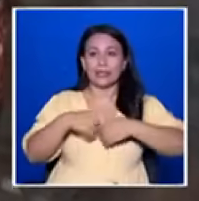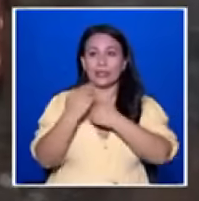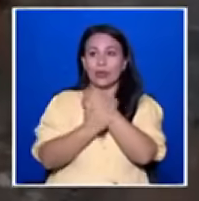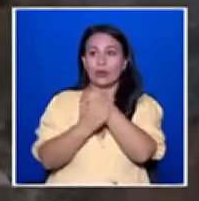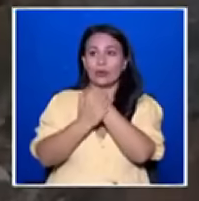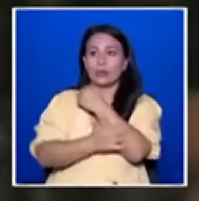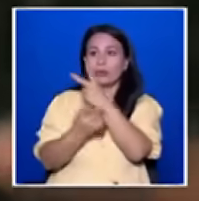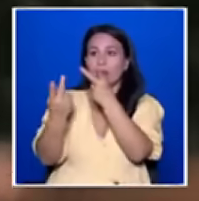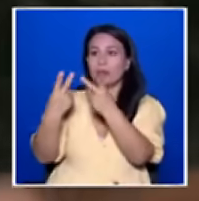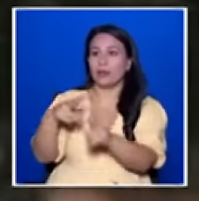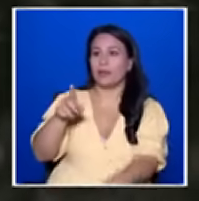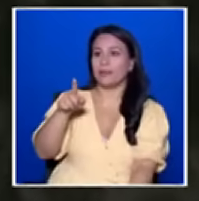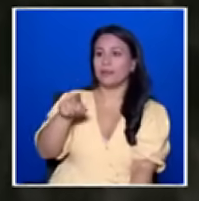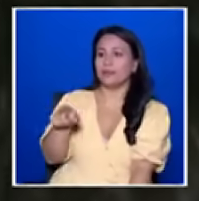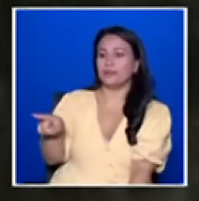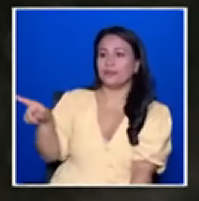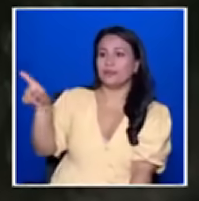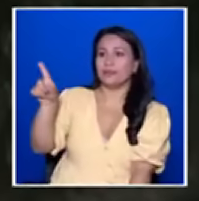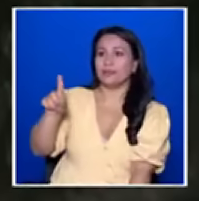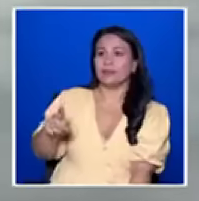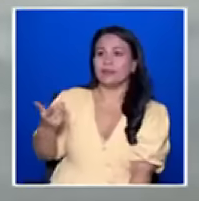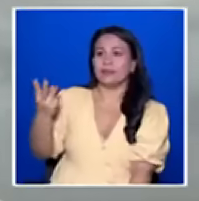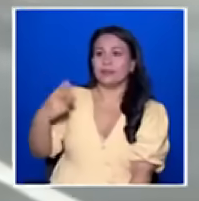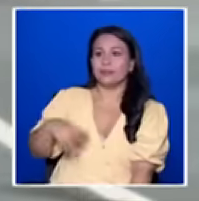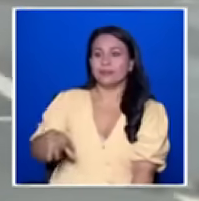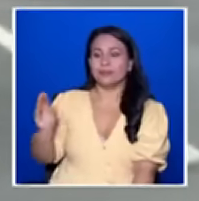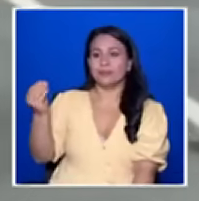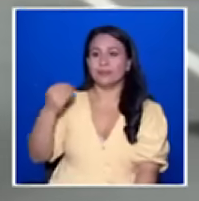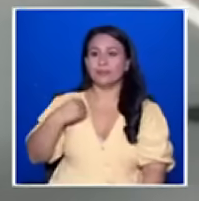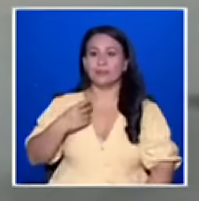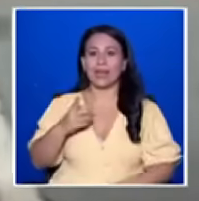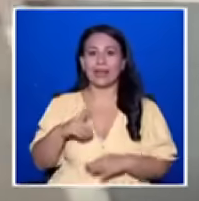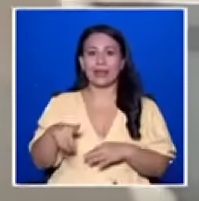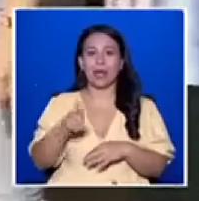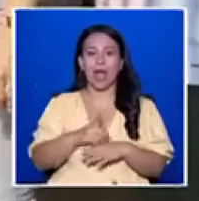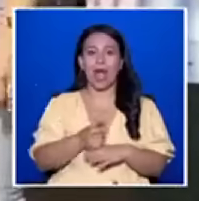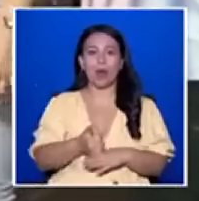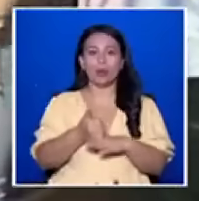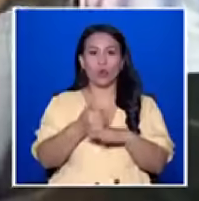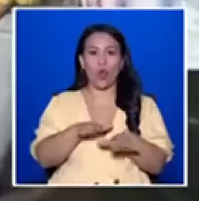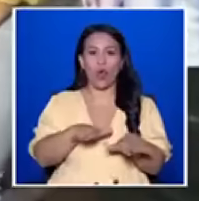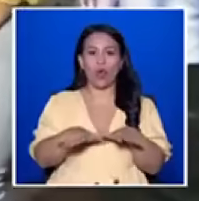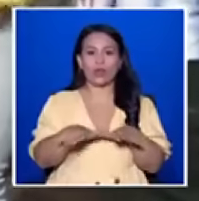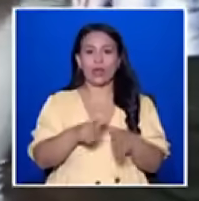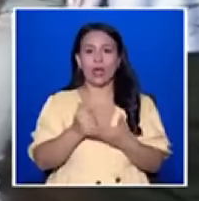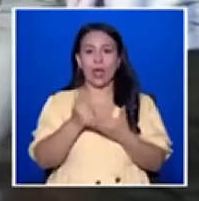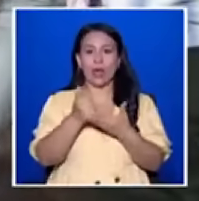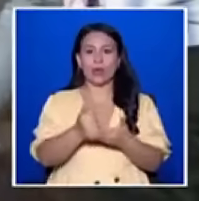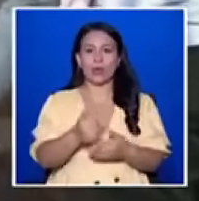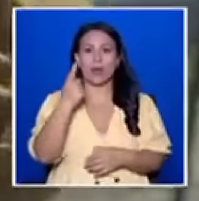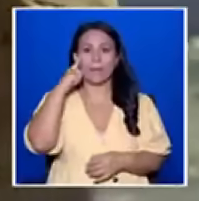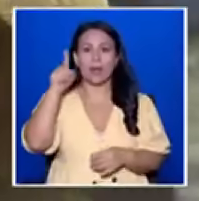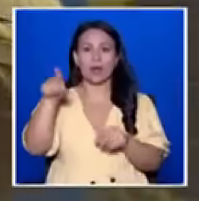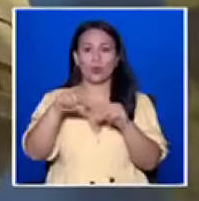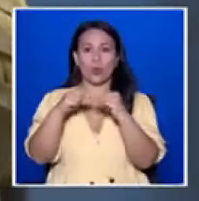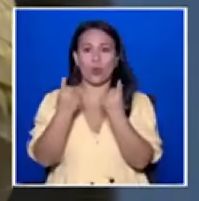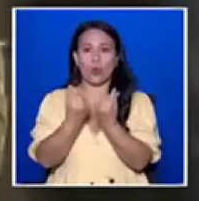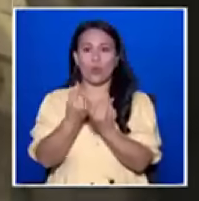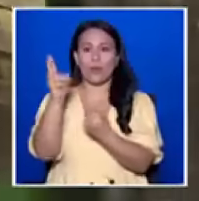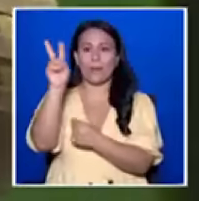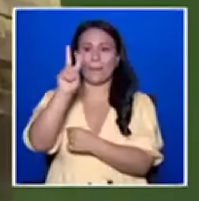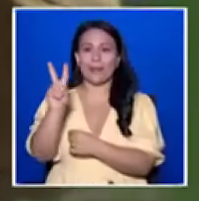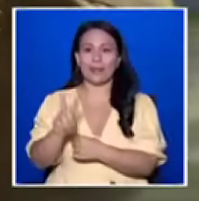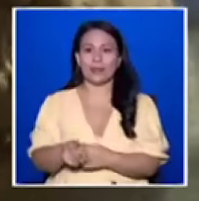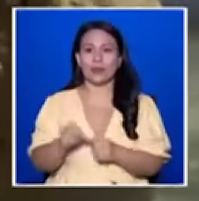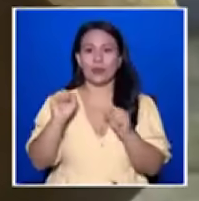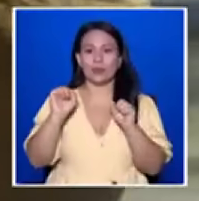los veterinarios de la Dirección de Bienestar Animal. Las autoridades están coordinando un plan de ayuda para que este grupo de venezolanos